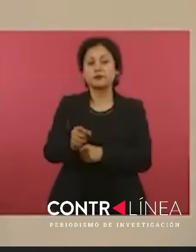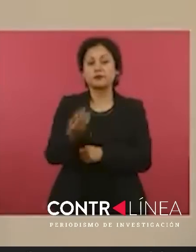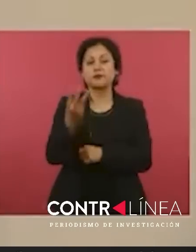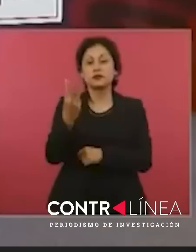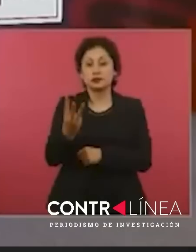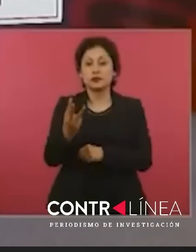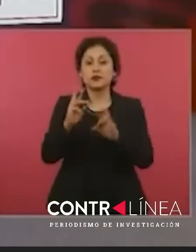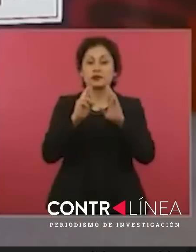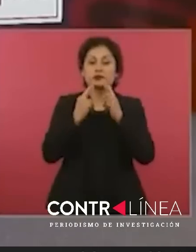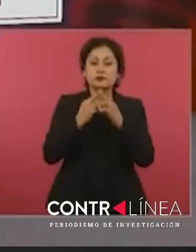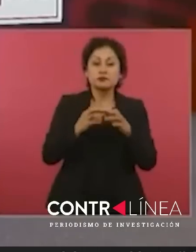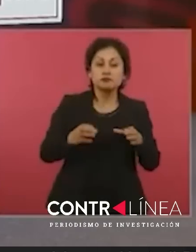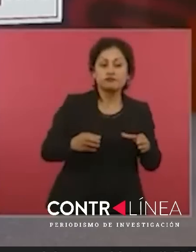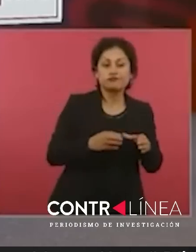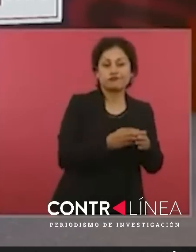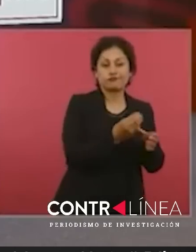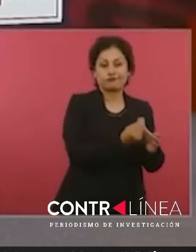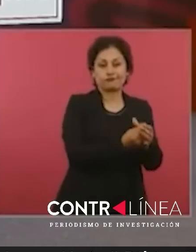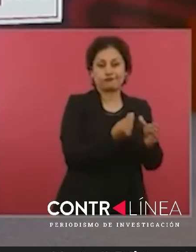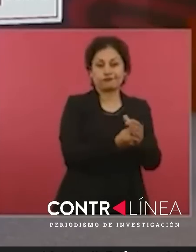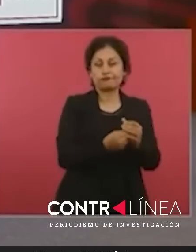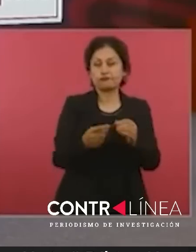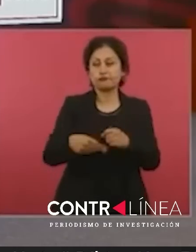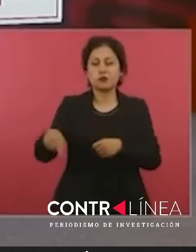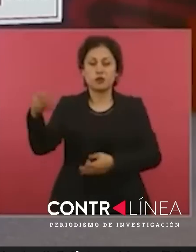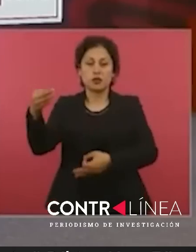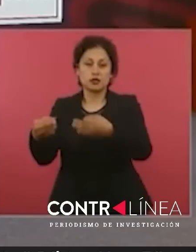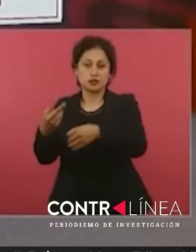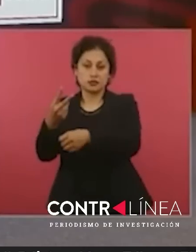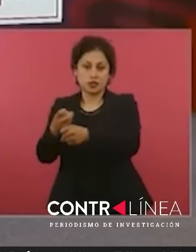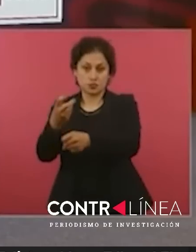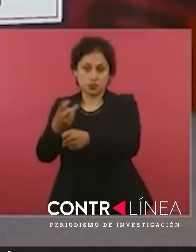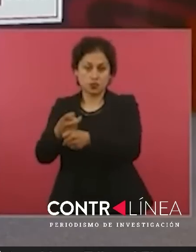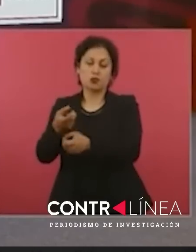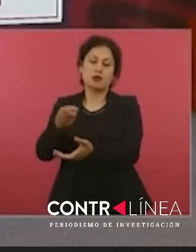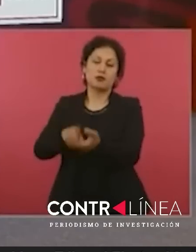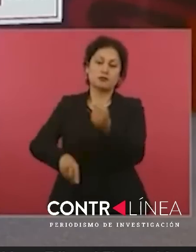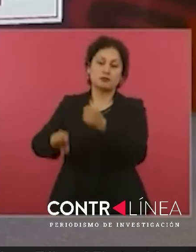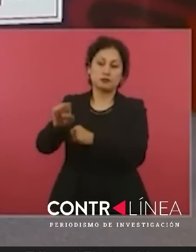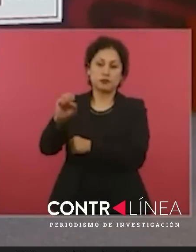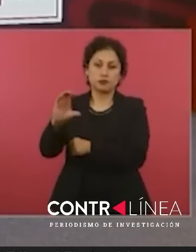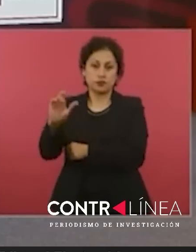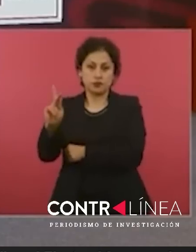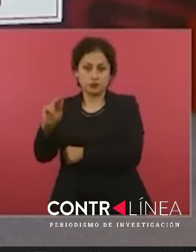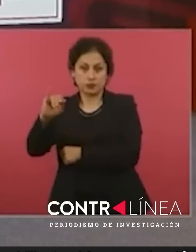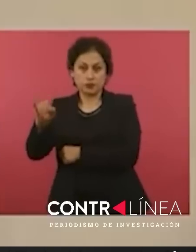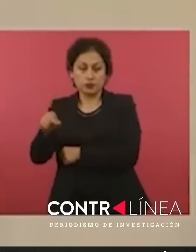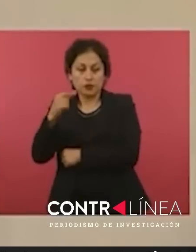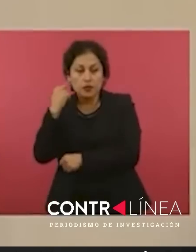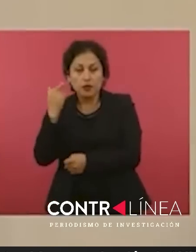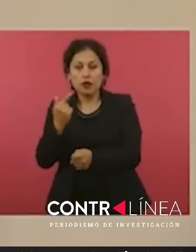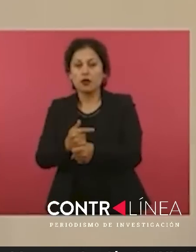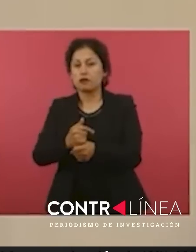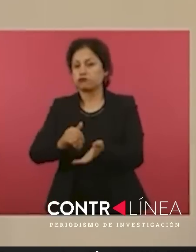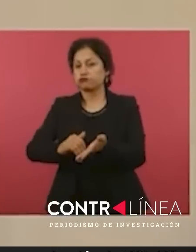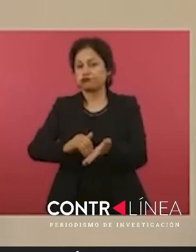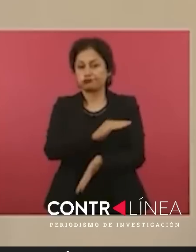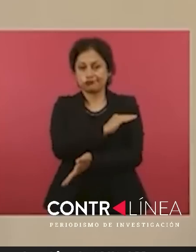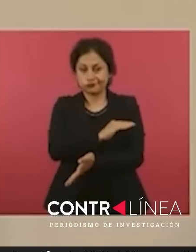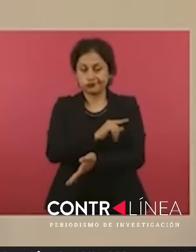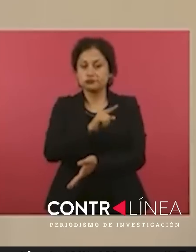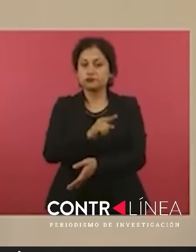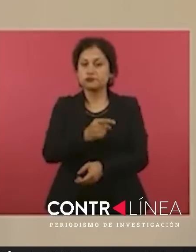la segunda sala de la Suprema Corte de Justicia de la Nación confirmó la destitución del ex magistrado Isidro